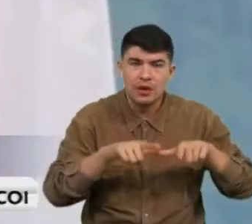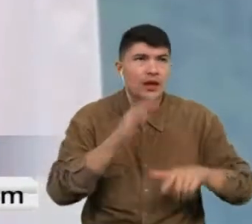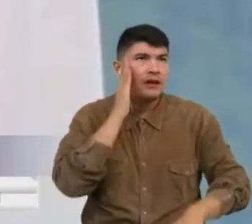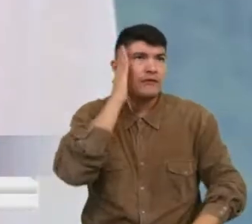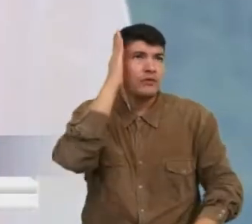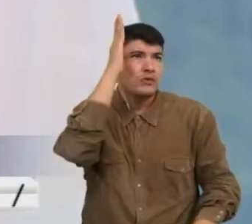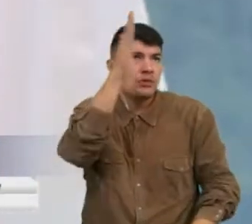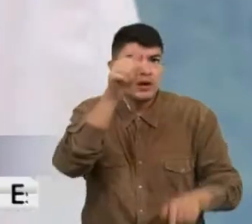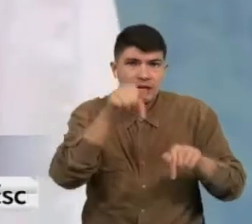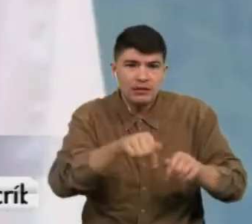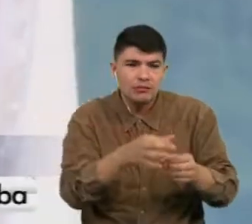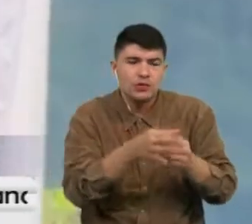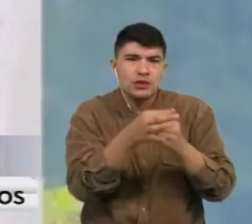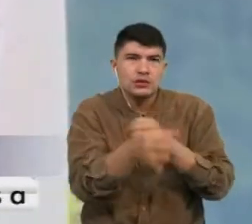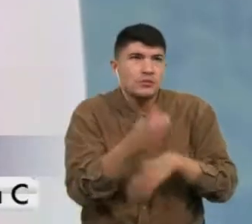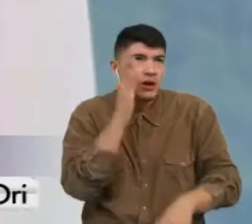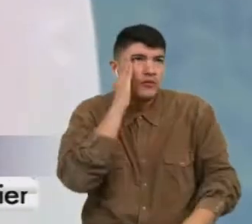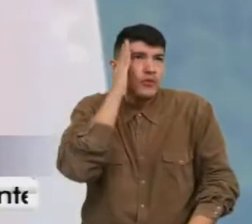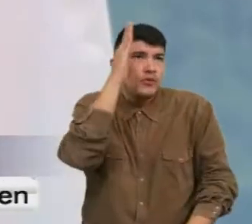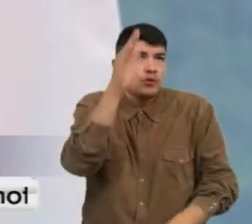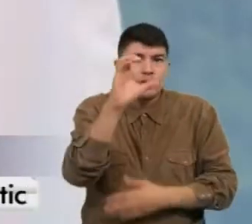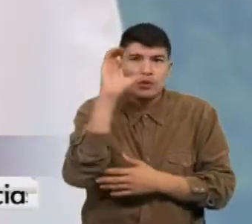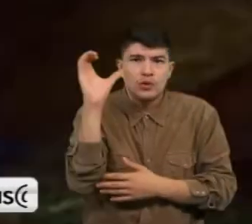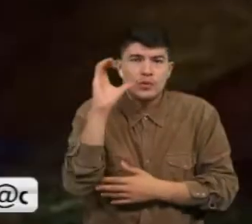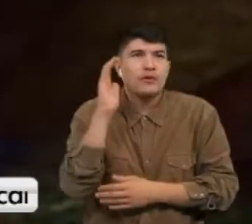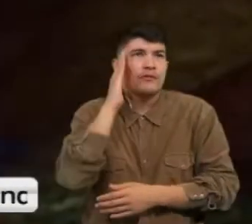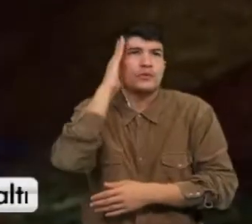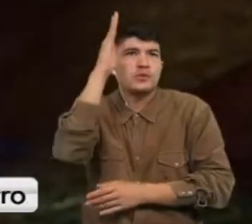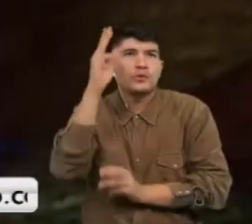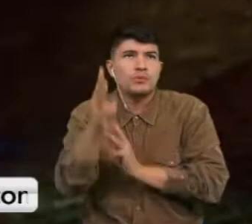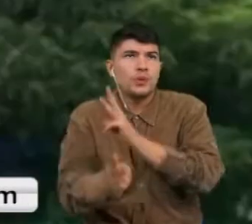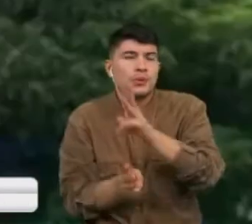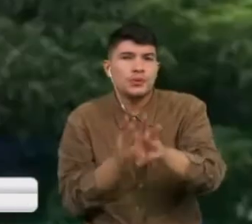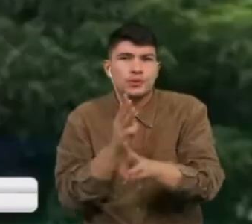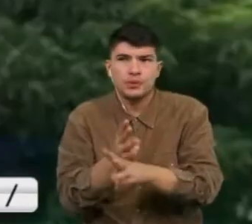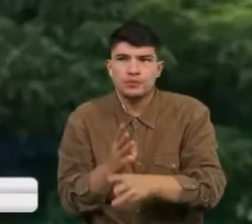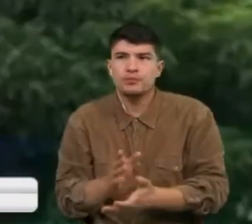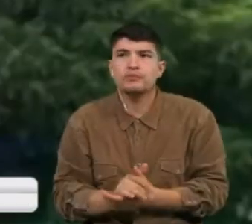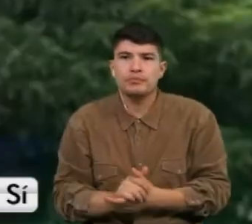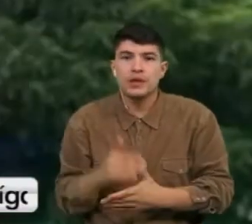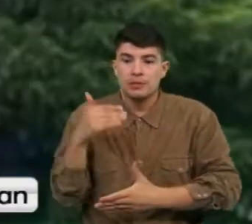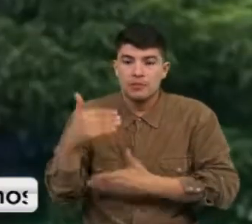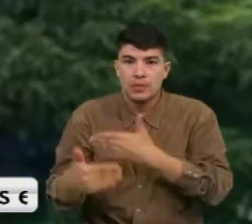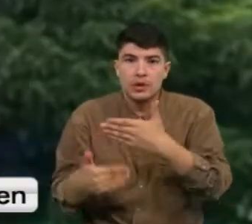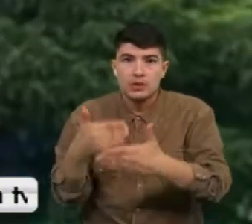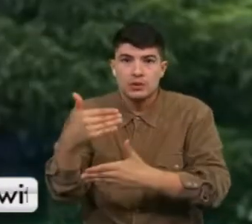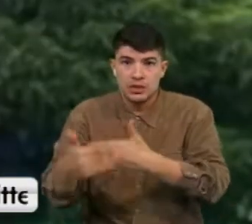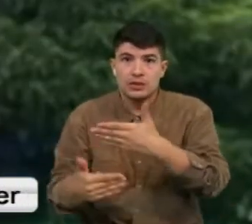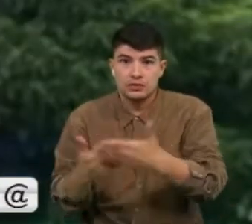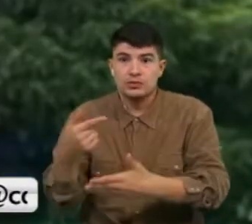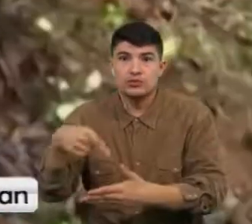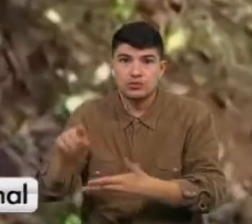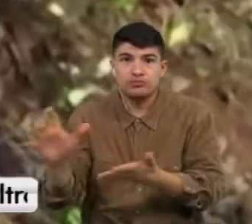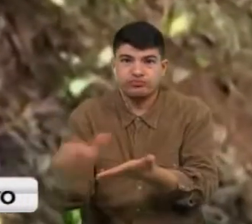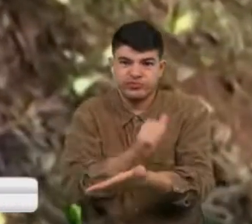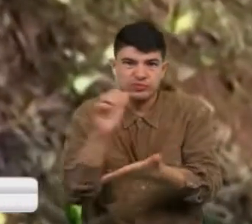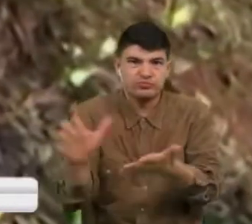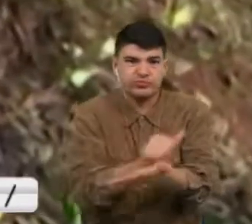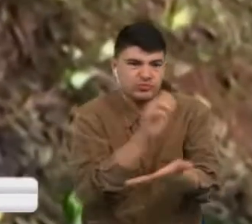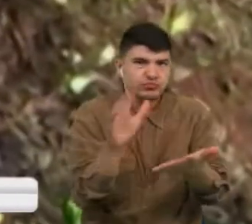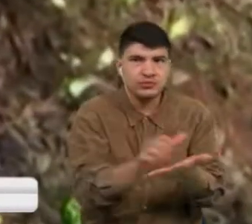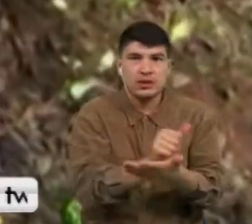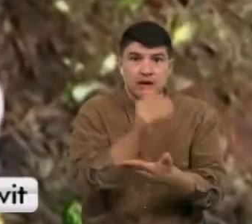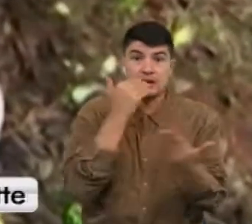de este municipio, el futuro de Colombia y el futuro del mundo. Será en etapas que se implementará este programa en el resto del país, donde